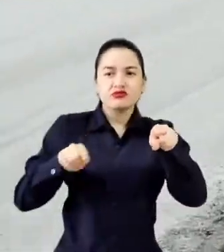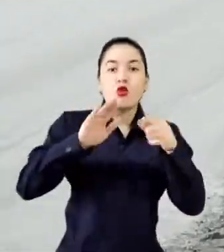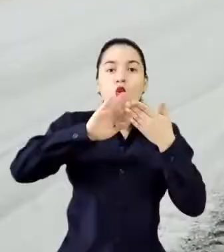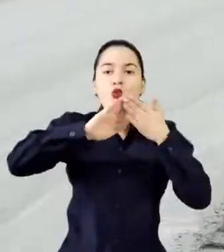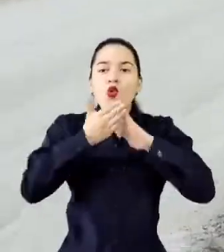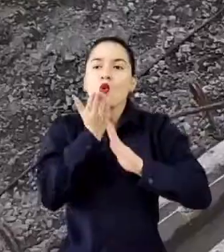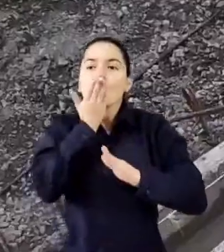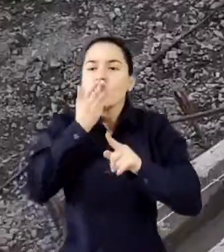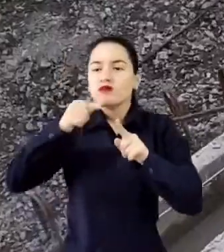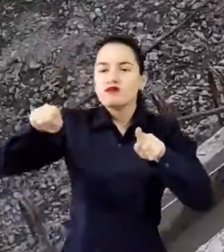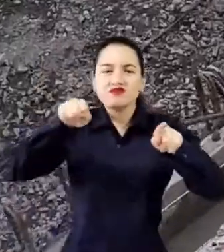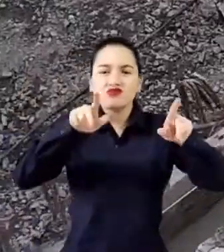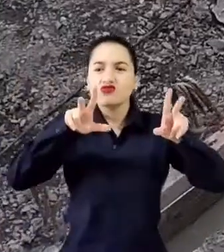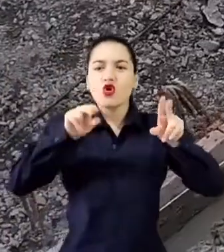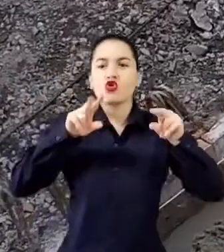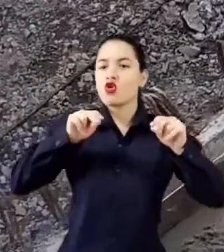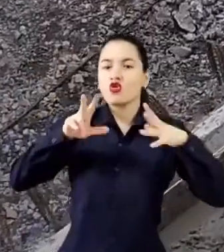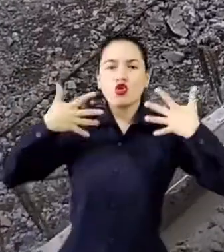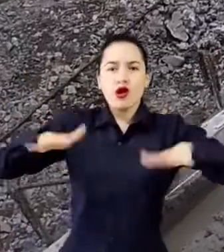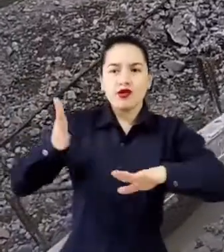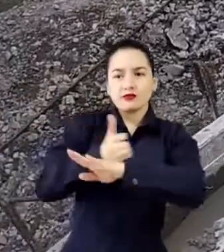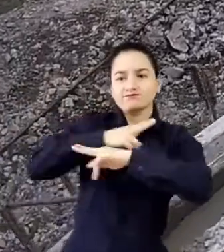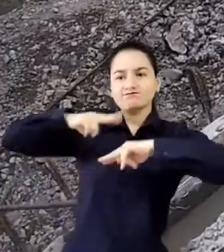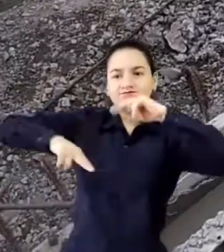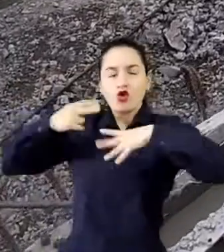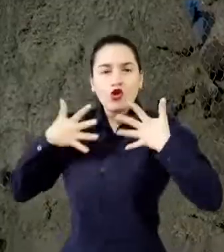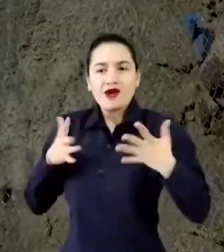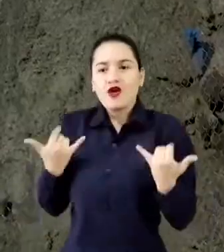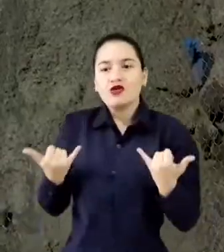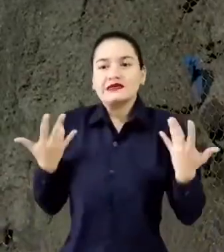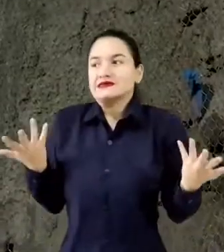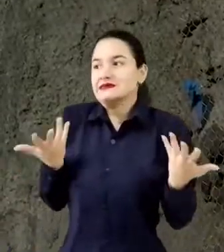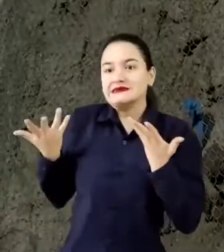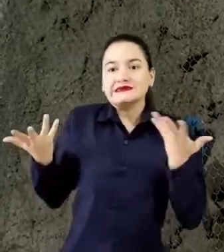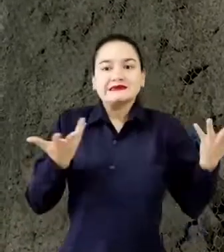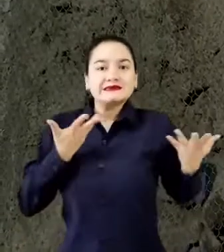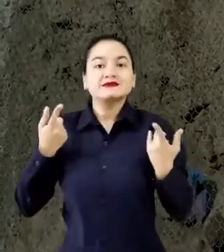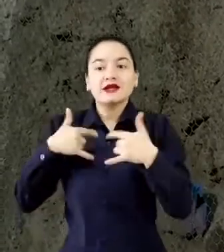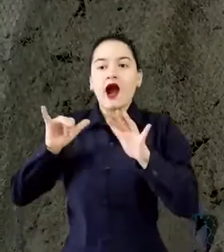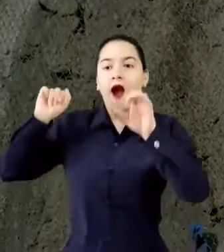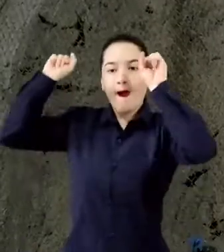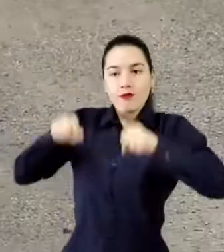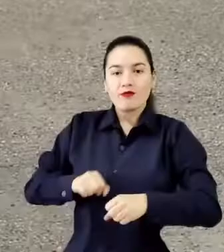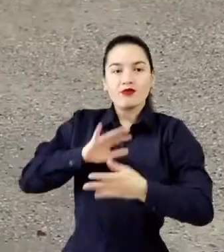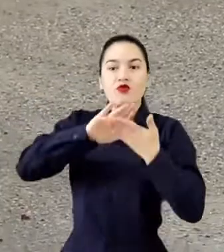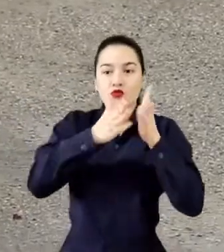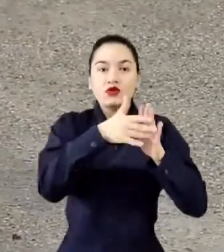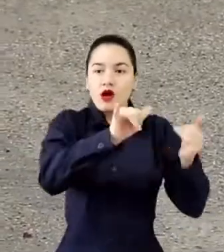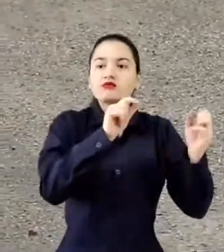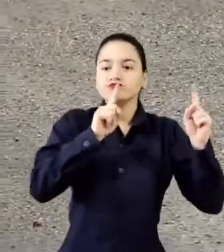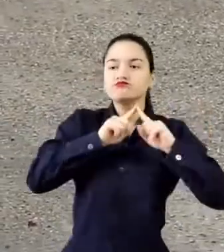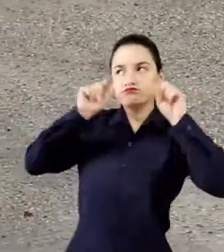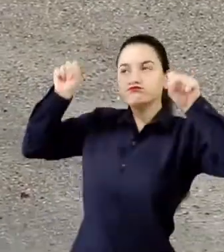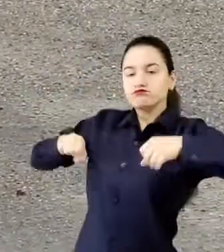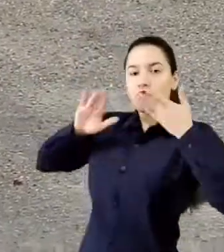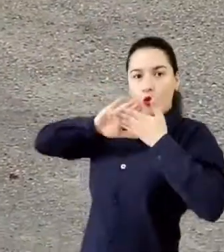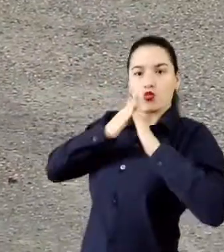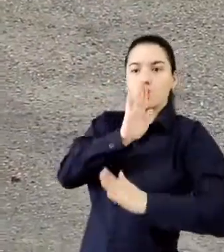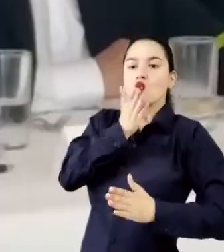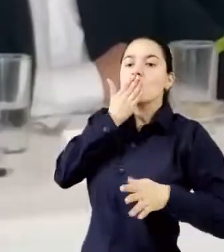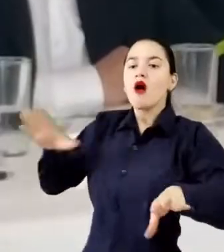podemos iniciar un trabajo importante con las comunidades indígenas que tienen ya la disponibilidad de iniciar la consulta previa y